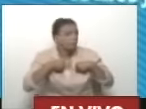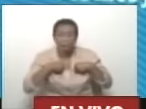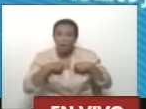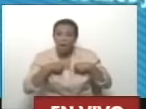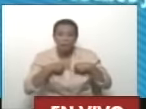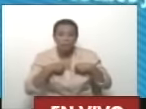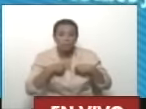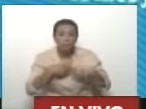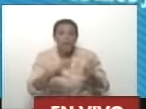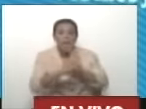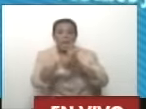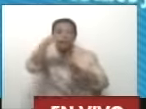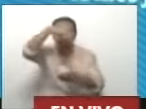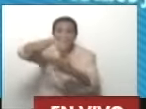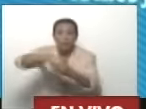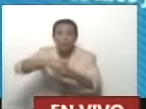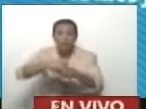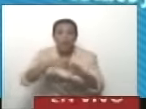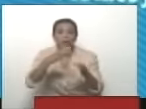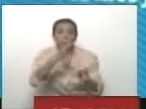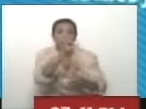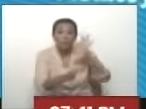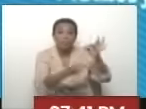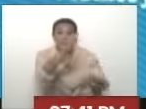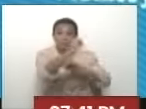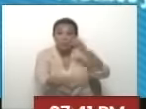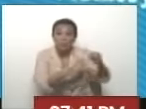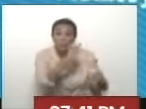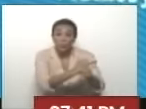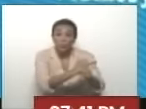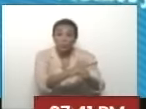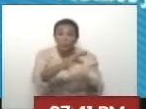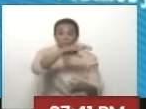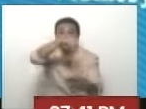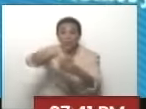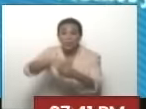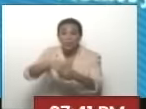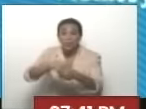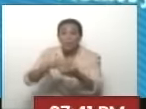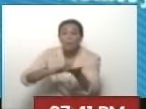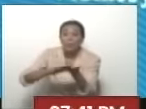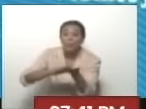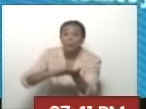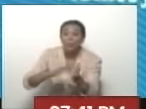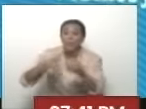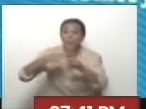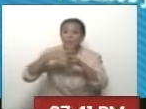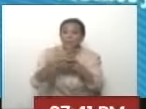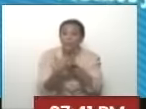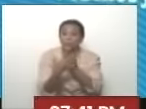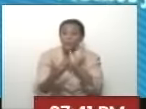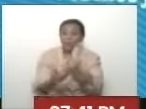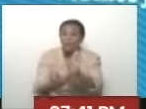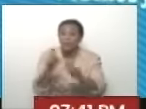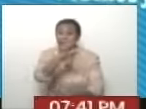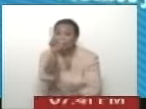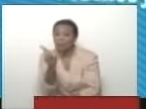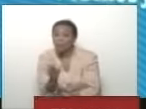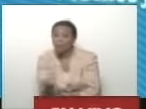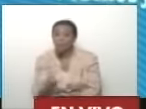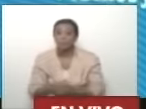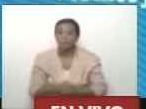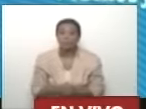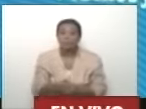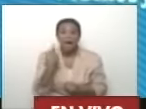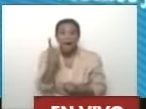la jurisdicción de esta Corte Internacional de Justicia para la controversia de la Guayana Esequiba.